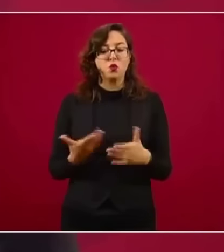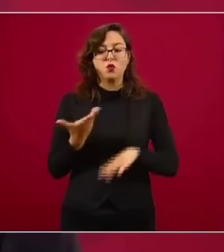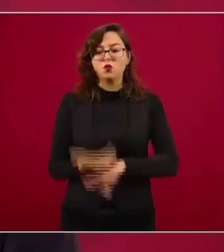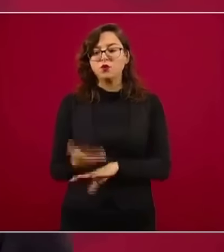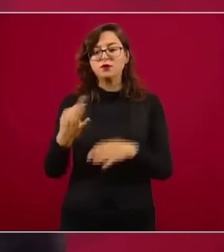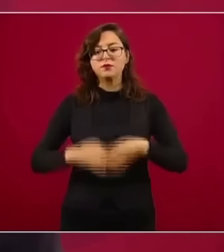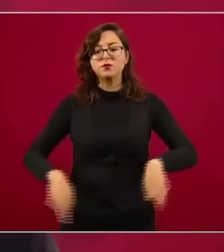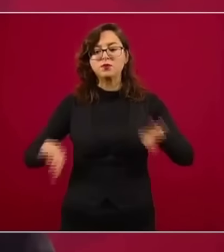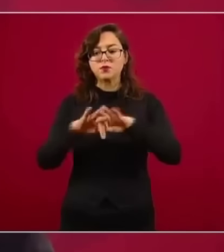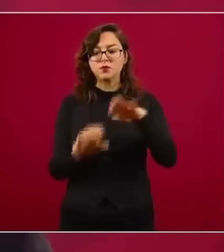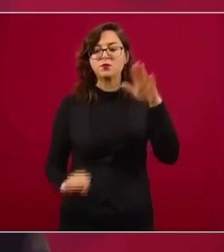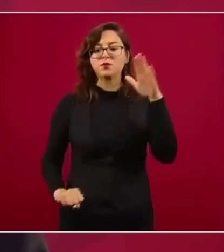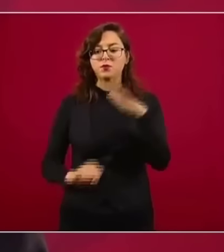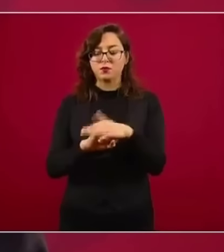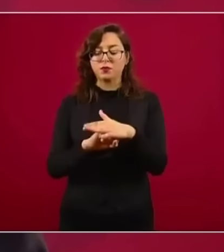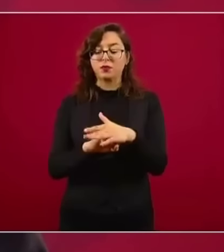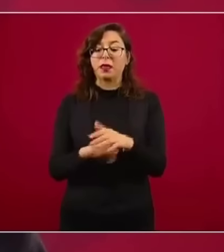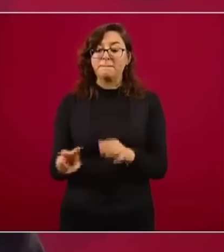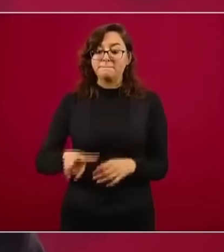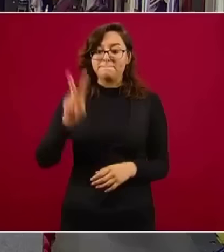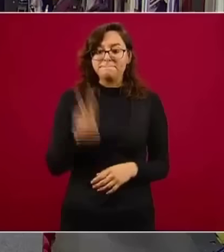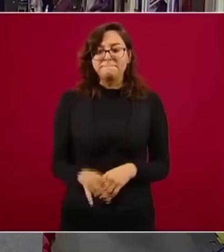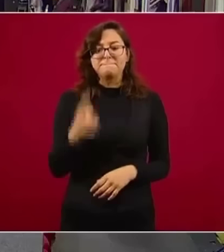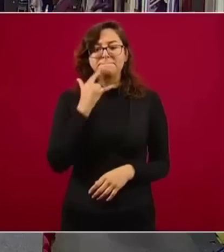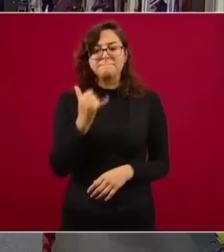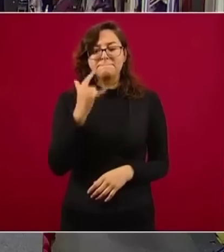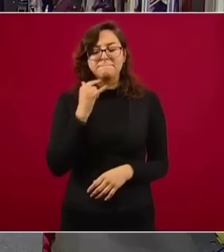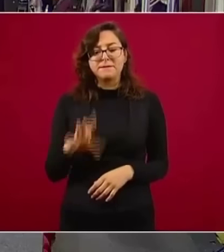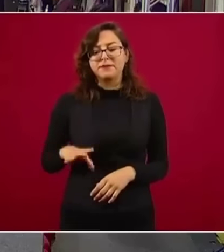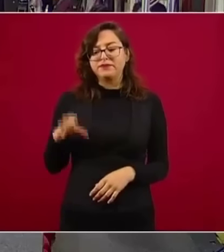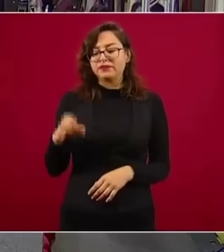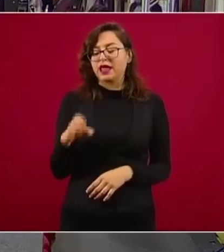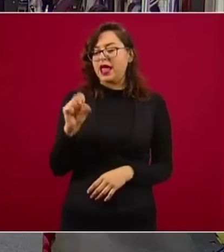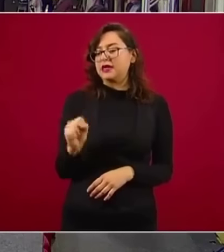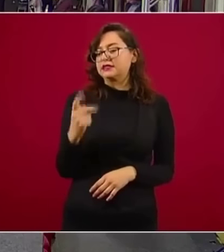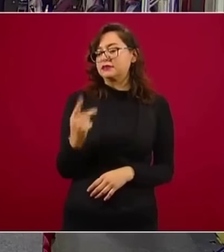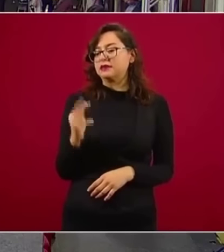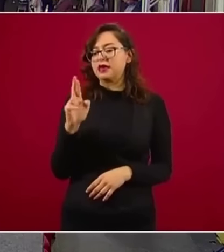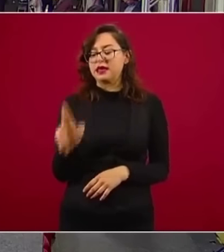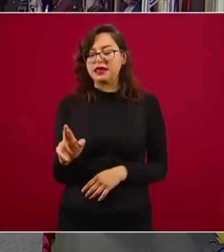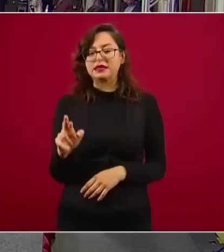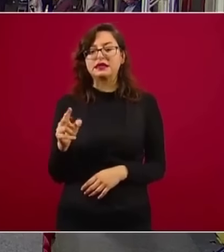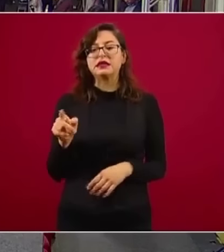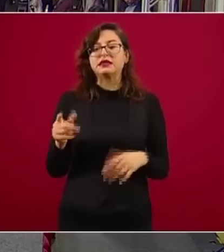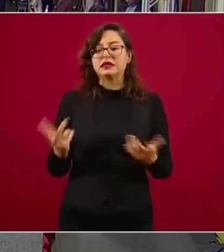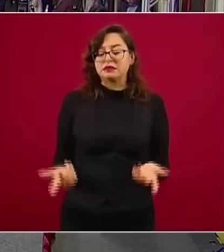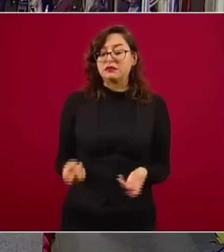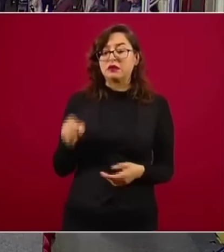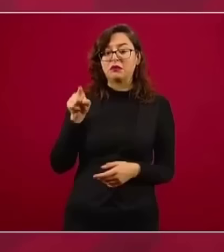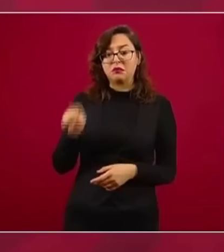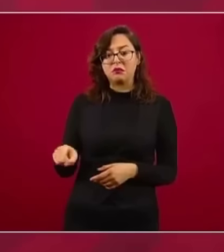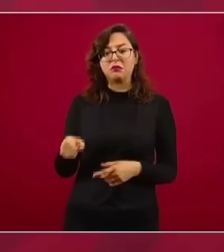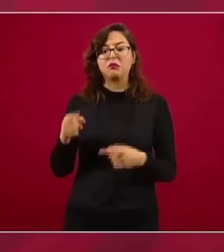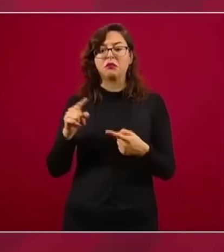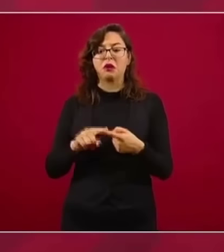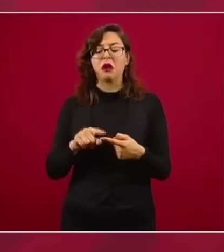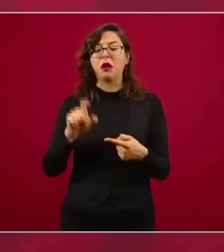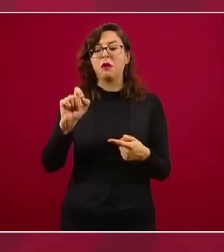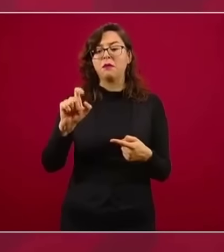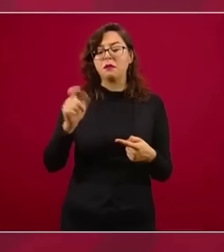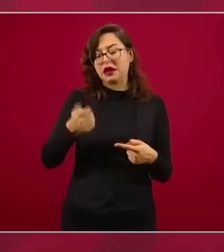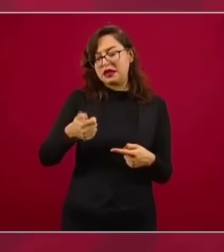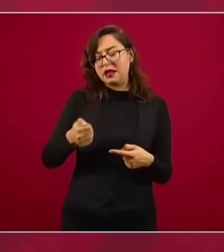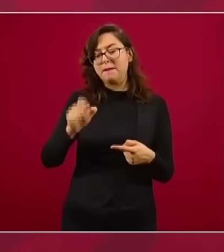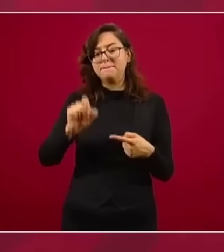vertebrales de este gran esfuerzo. La SPR ha abierto canales como el 20.1,